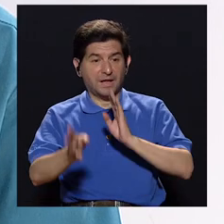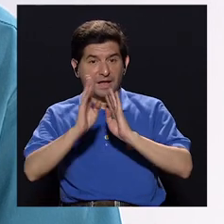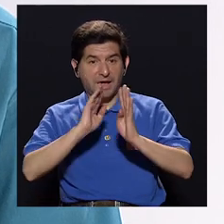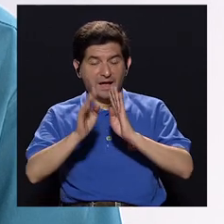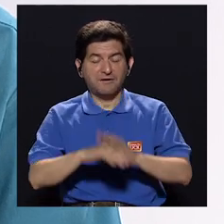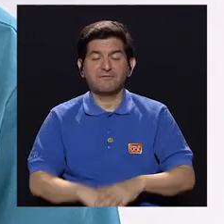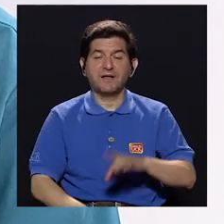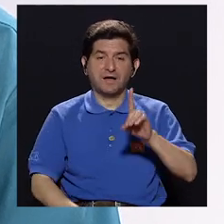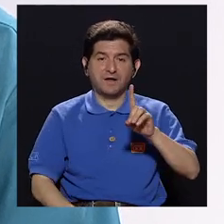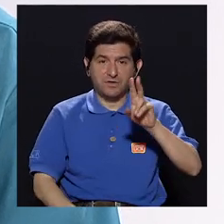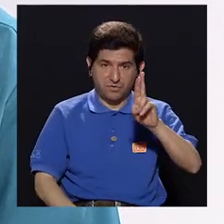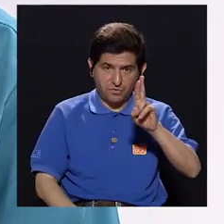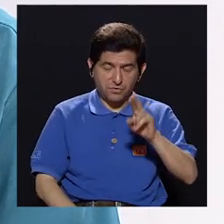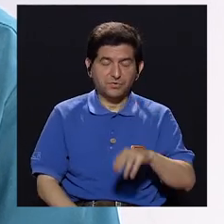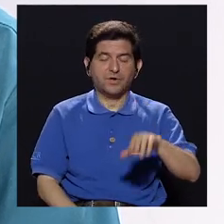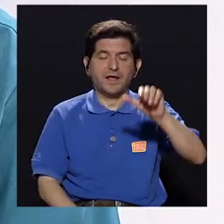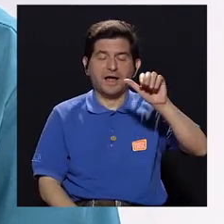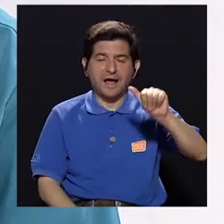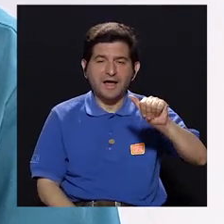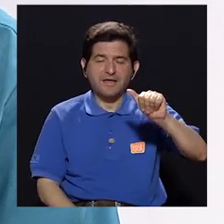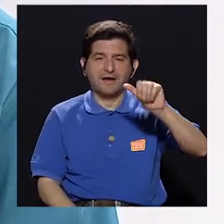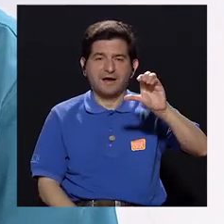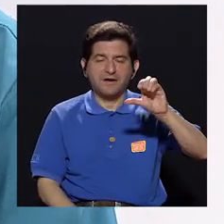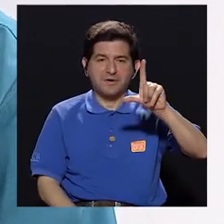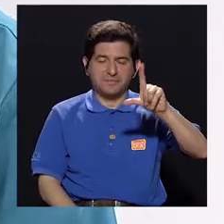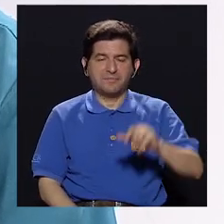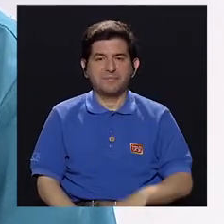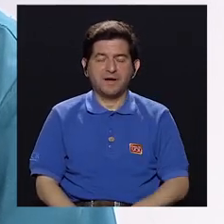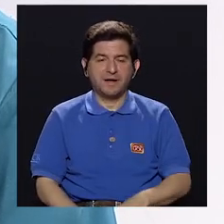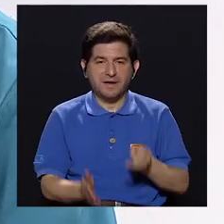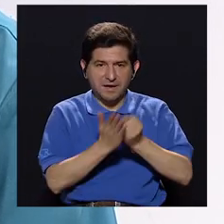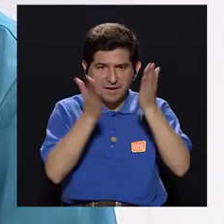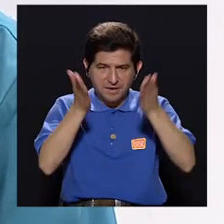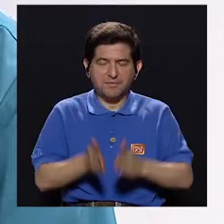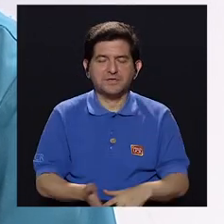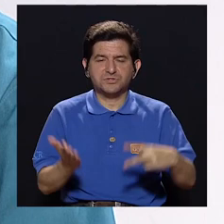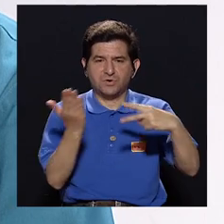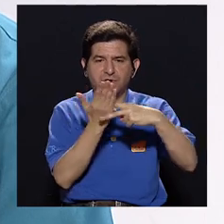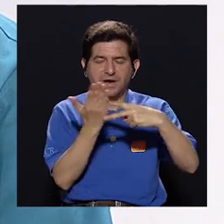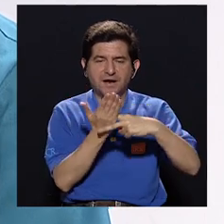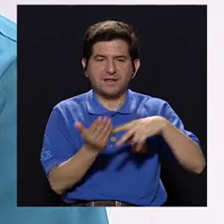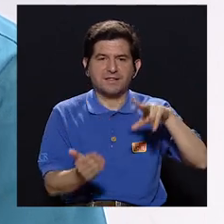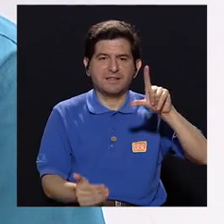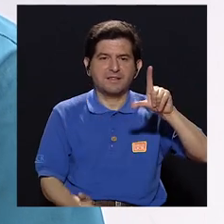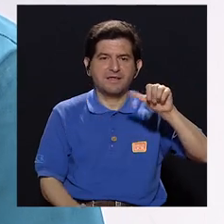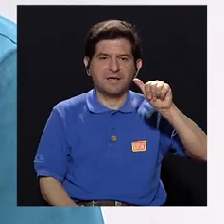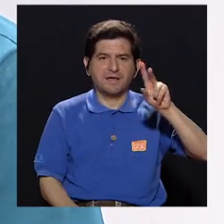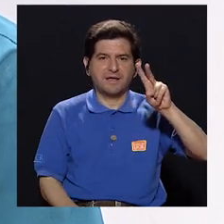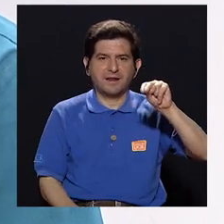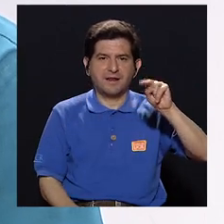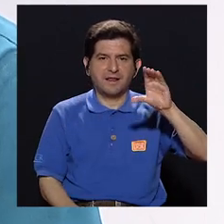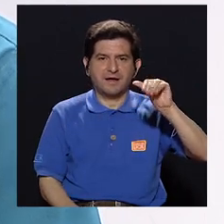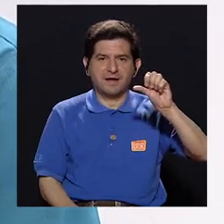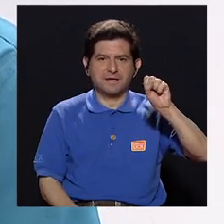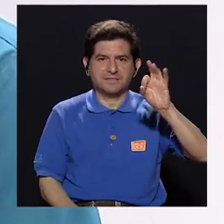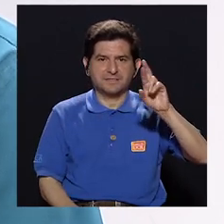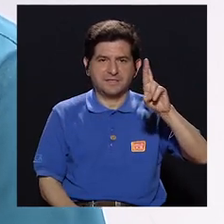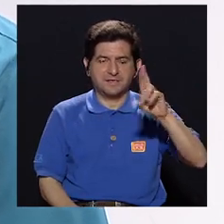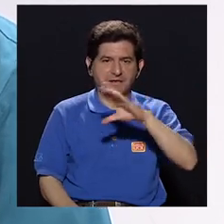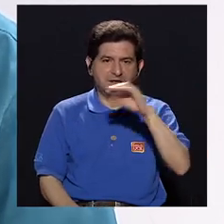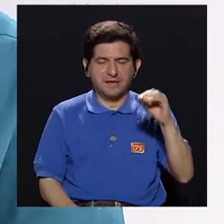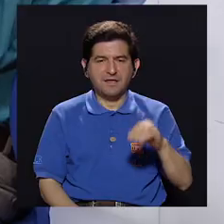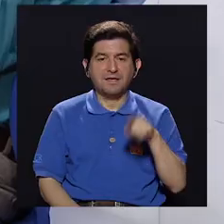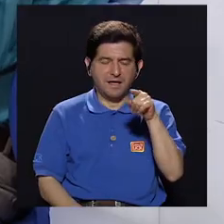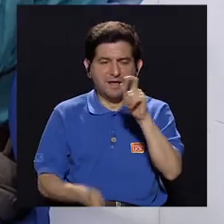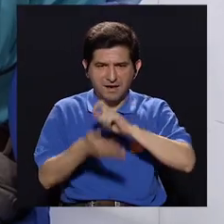estábamos conversando con el doctor Adam carmans investigador del jardín Lancaster y profesor de la escuela de biología